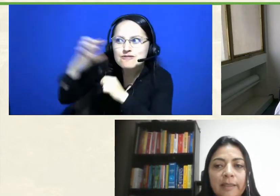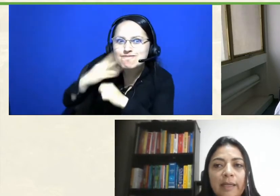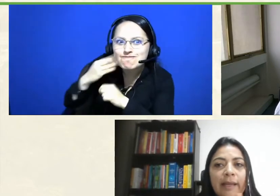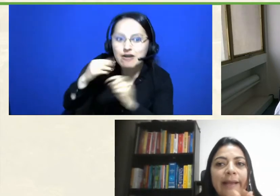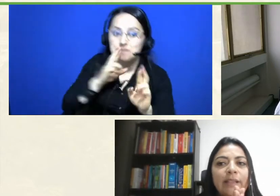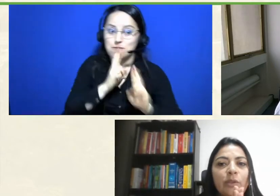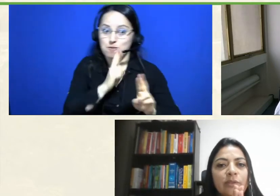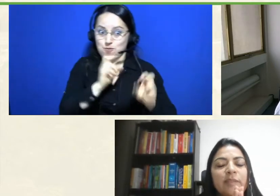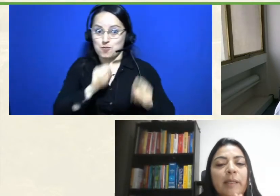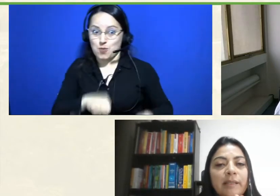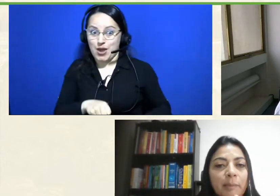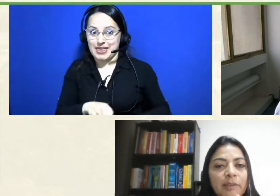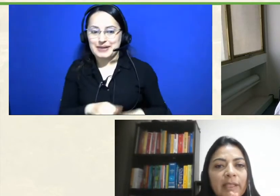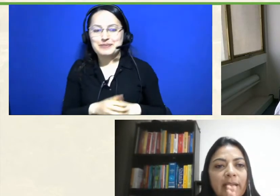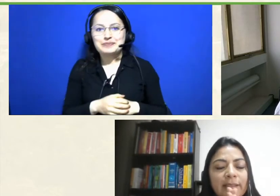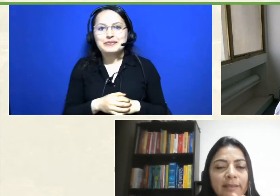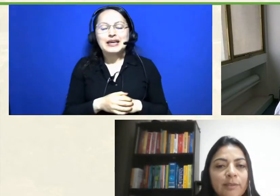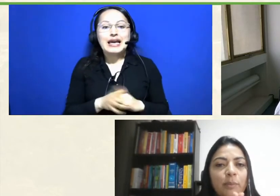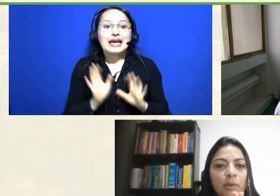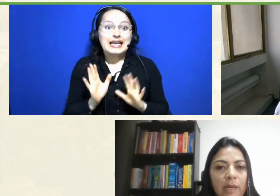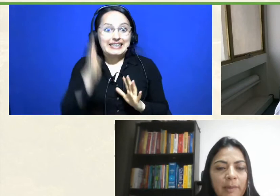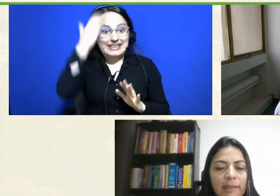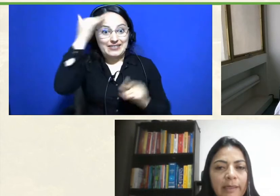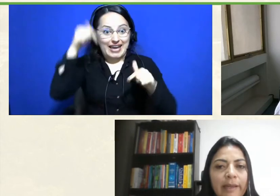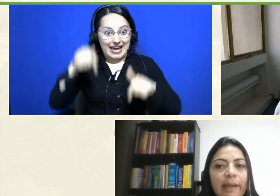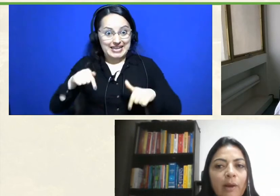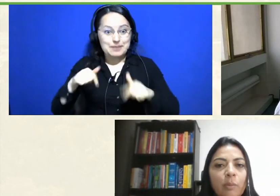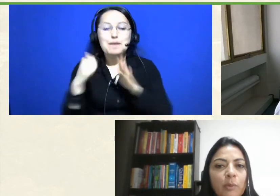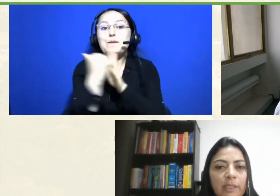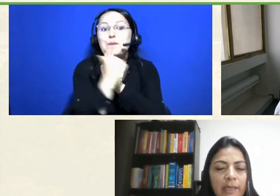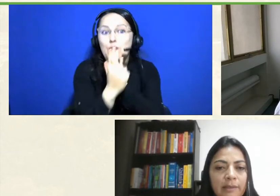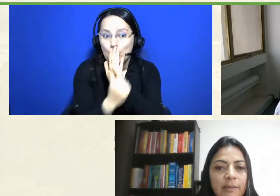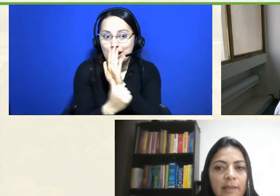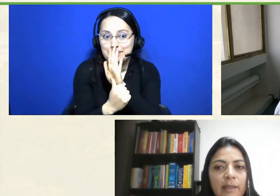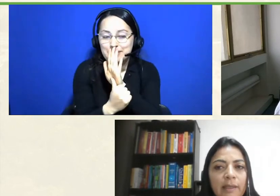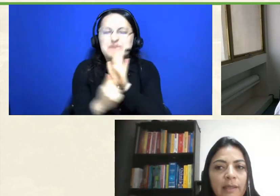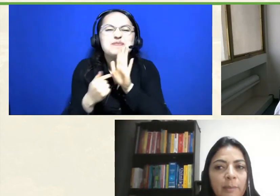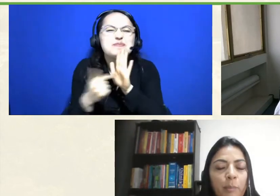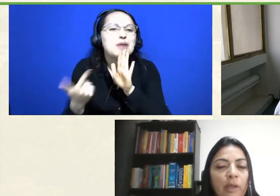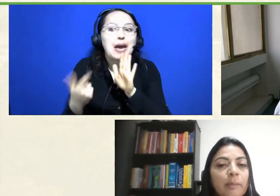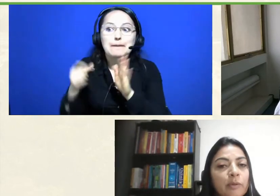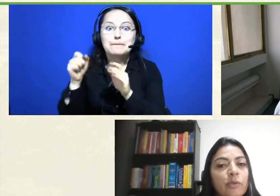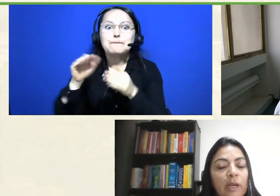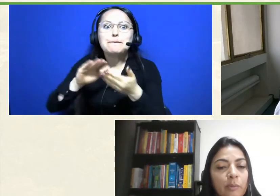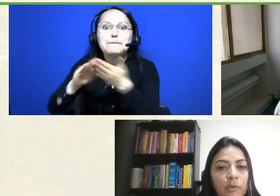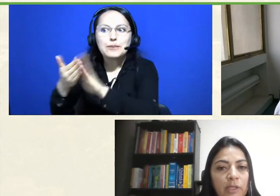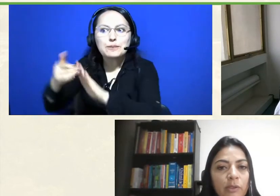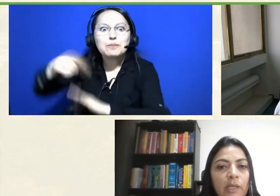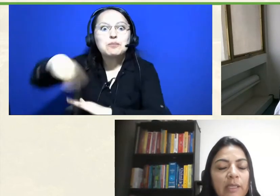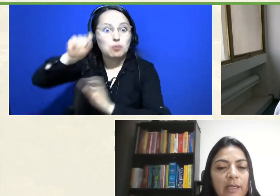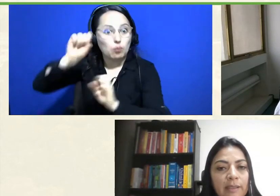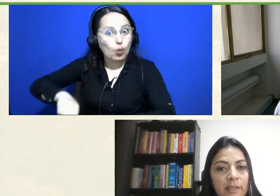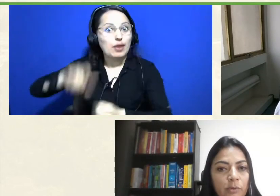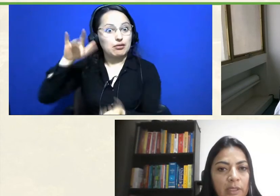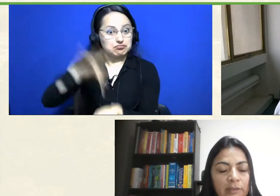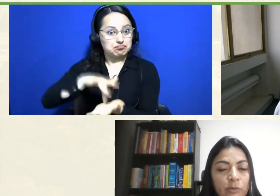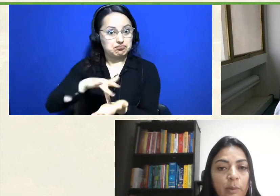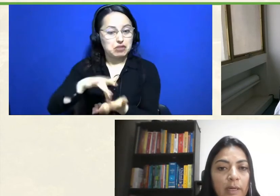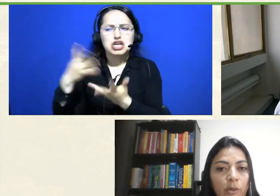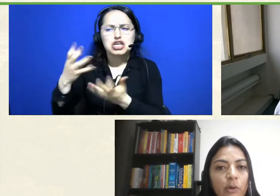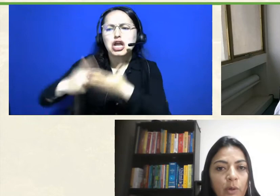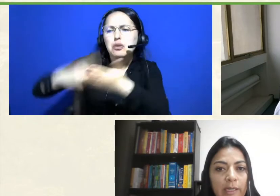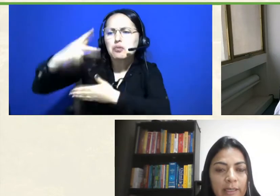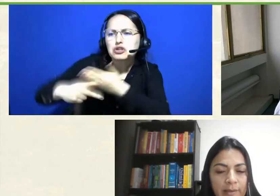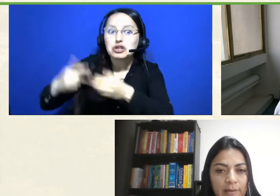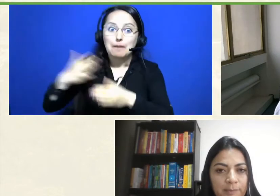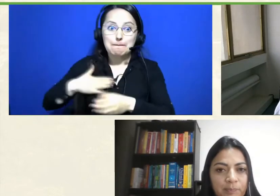resolverlas. Entonces, partamos de que este es un programa en el que la comunidad puede postular un proyecto que quiera desarrollar en su